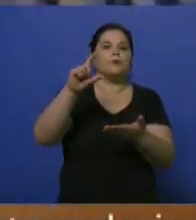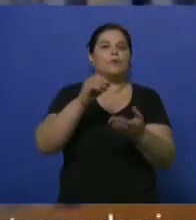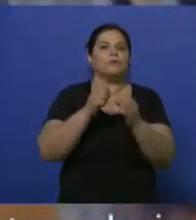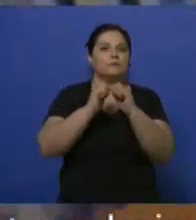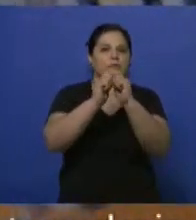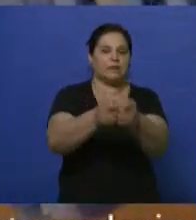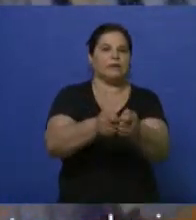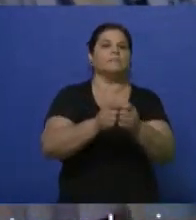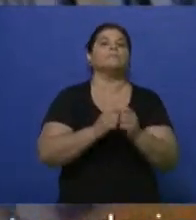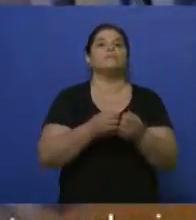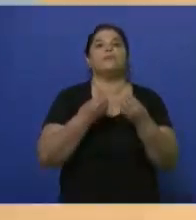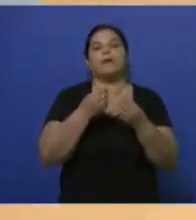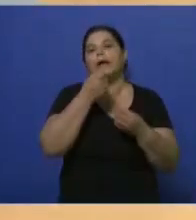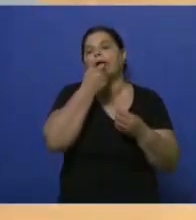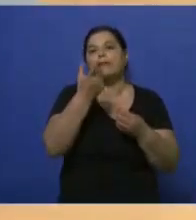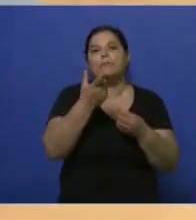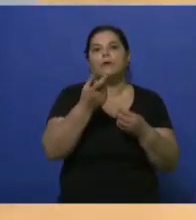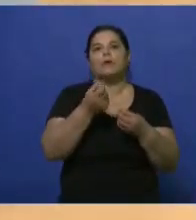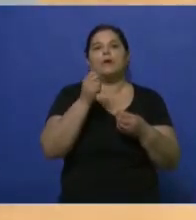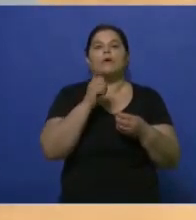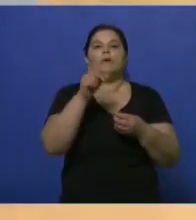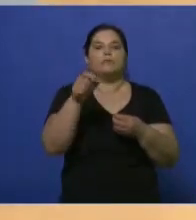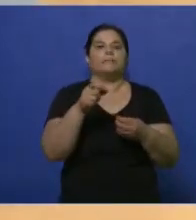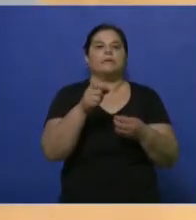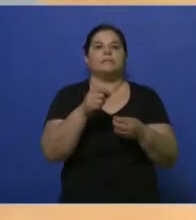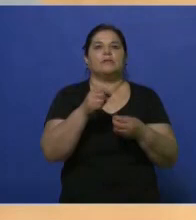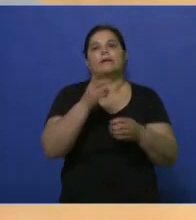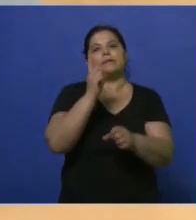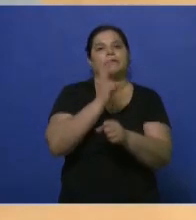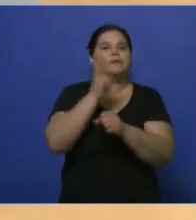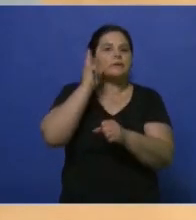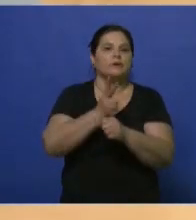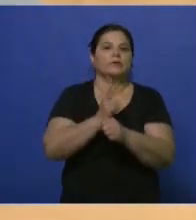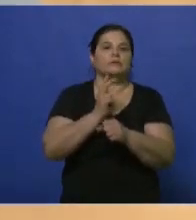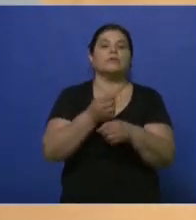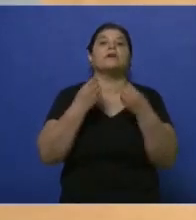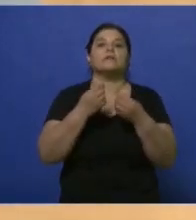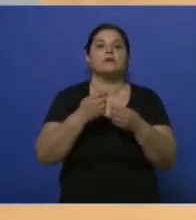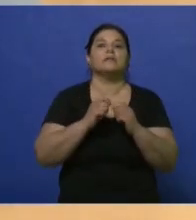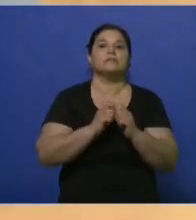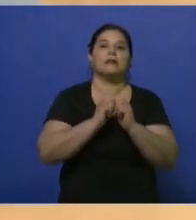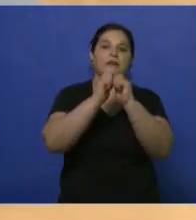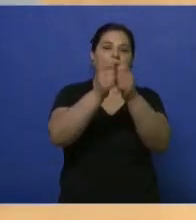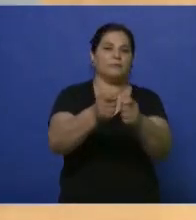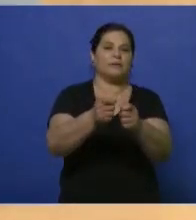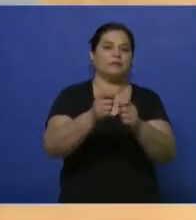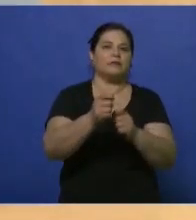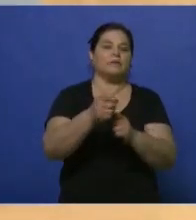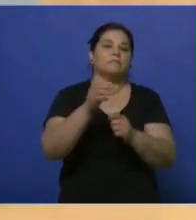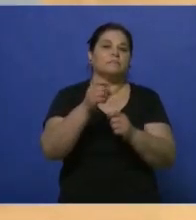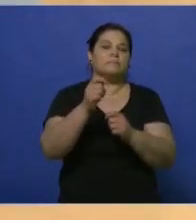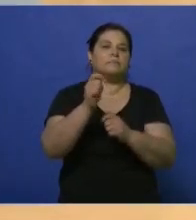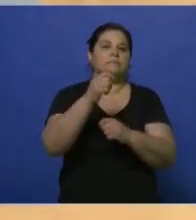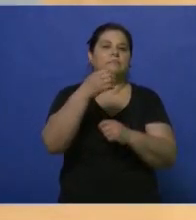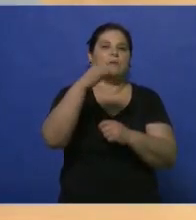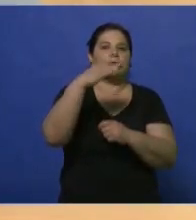Un cliente mío en Río Tercero salió a vender a Bolivia repuestos de maquinaria agrícola. Es un fabricante. Se fue a Bolivia cuando